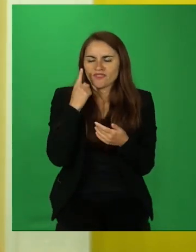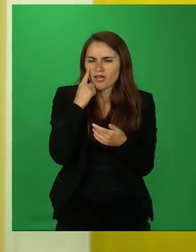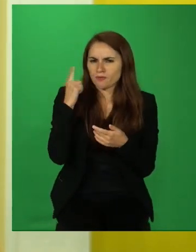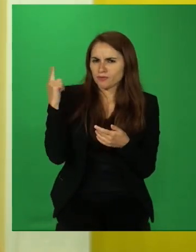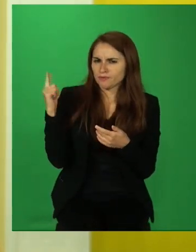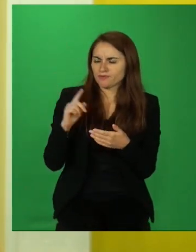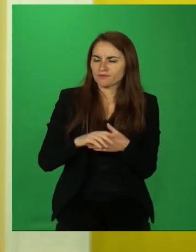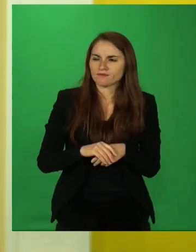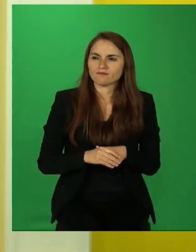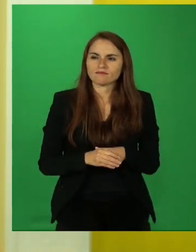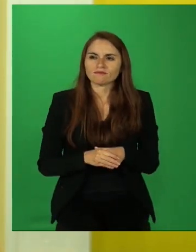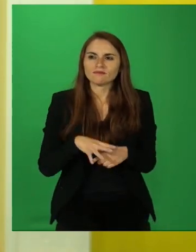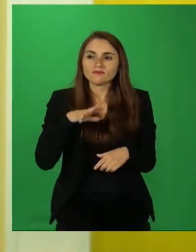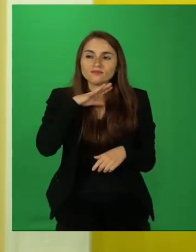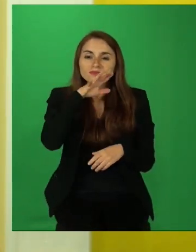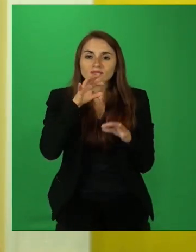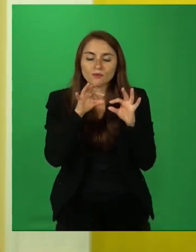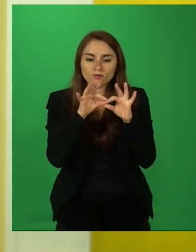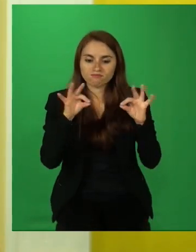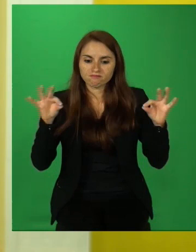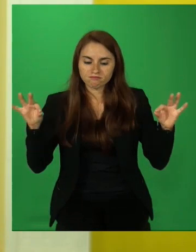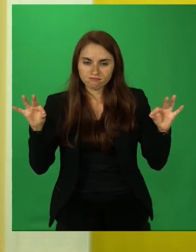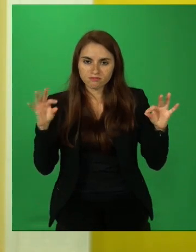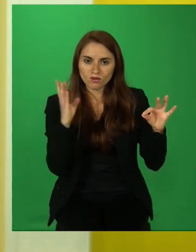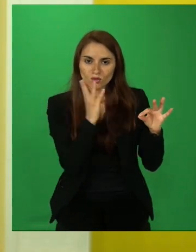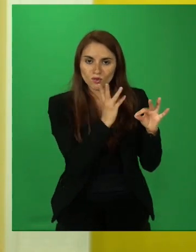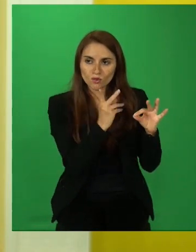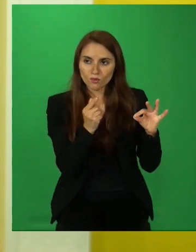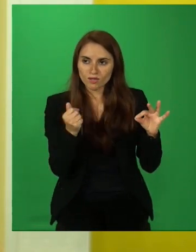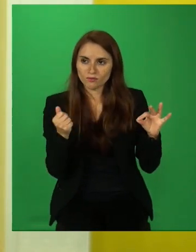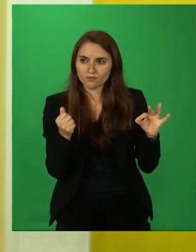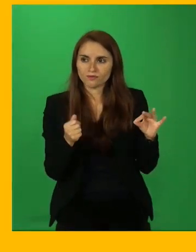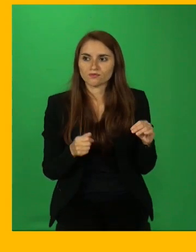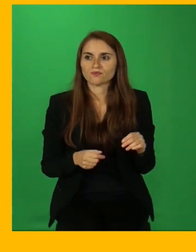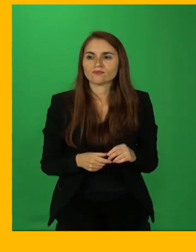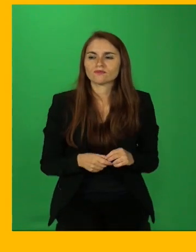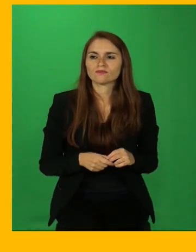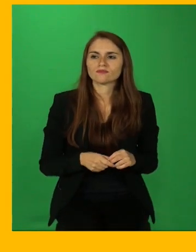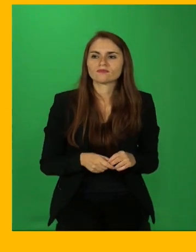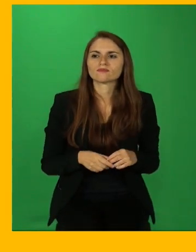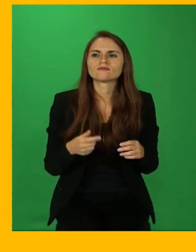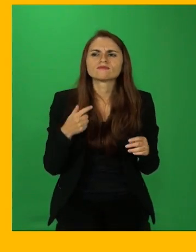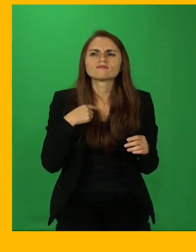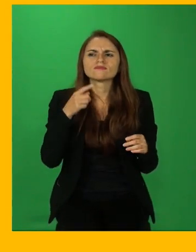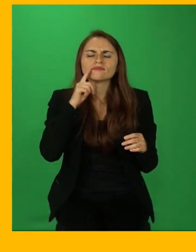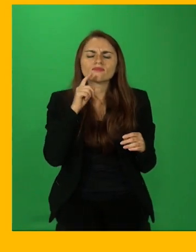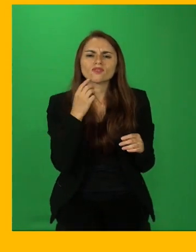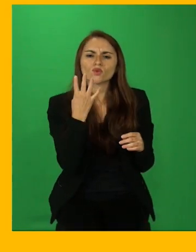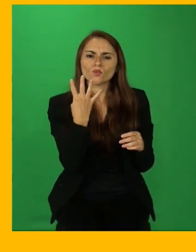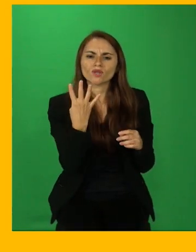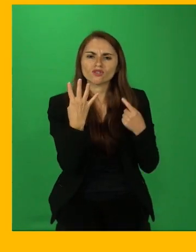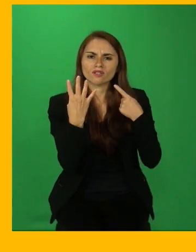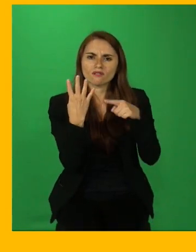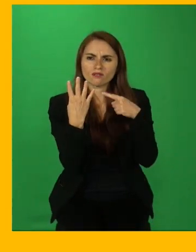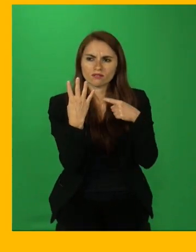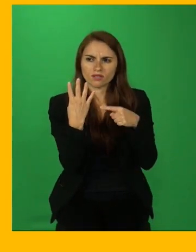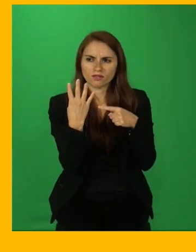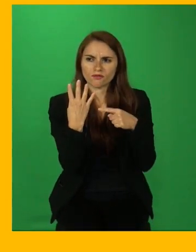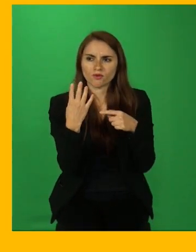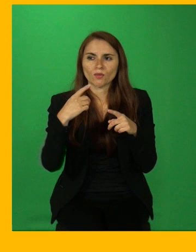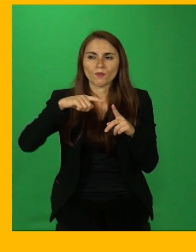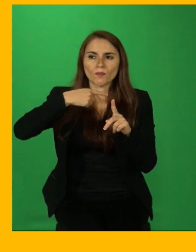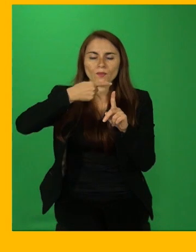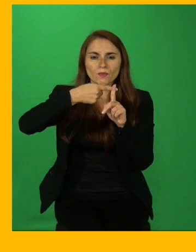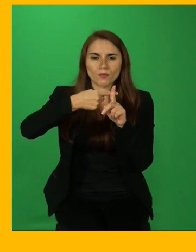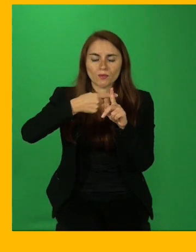mira vamos a usar la recta numérica como la vamos a usar si yo tengo 4 negativo x